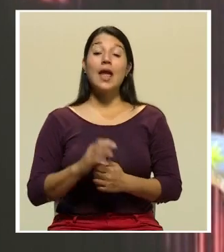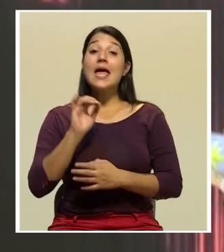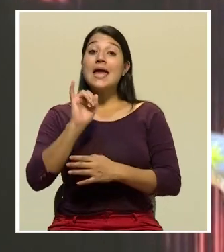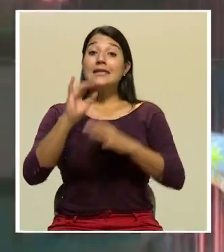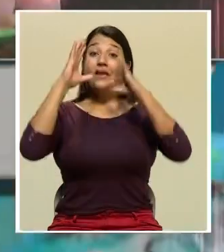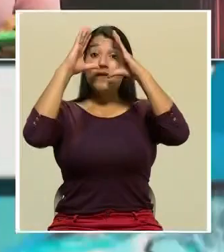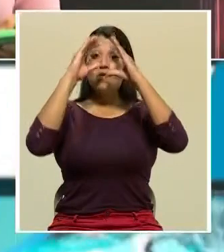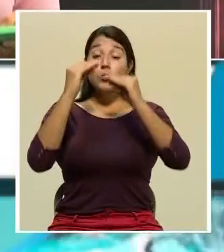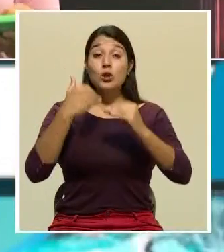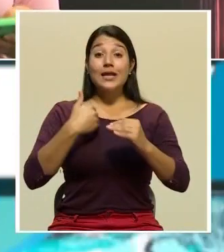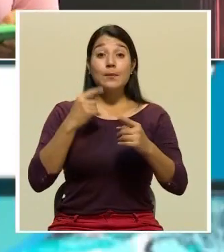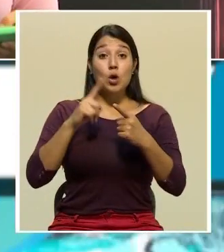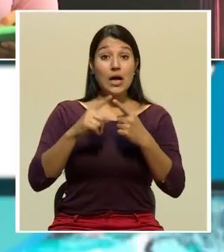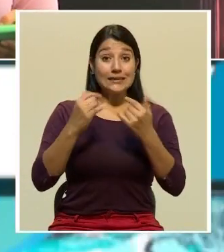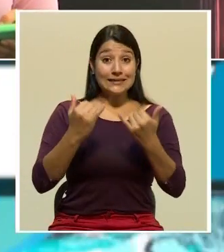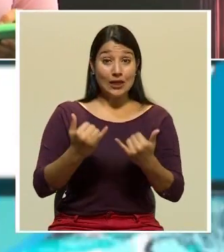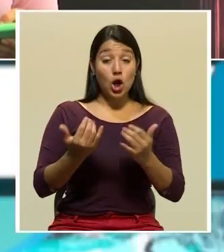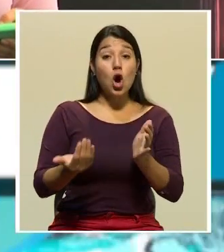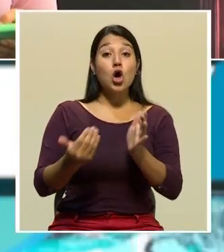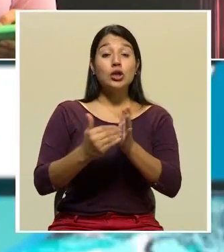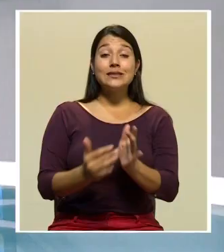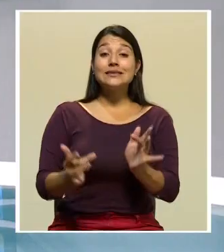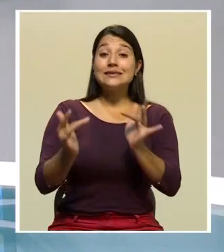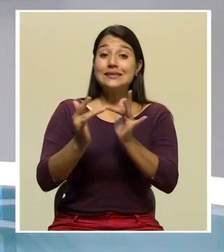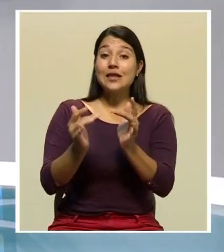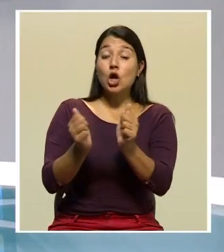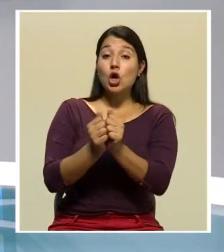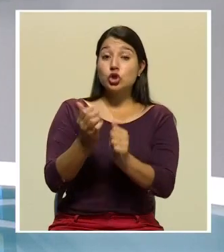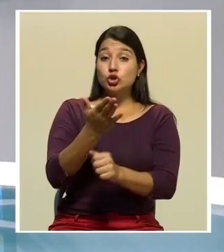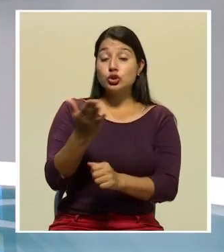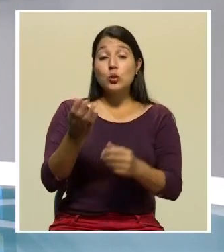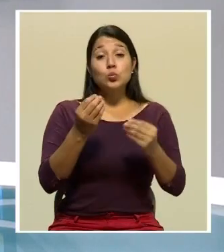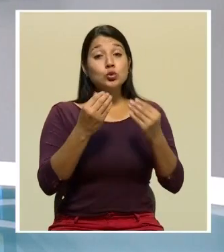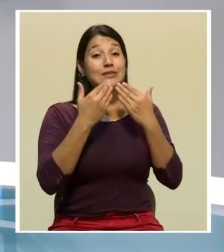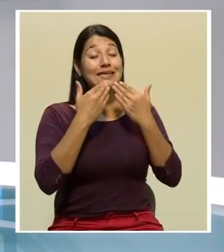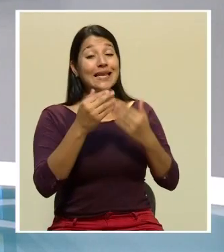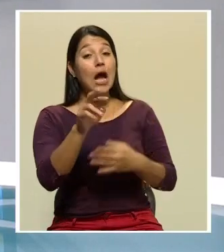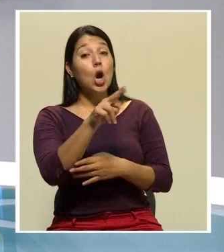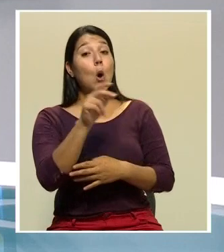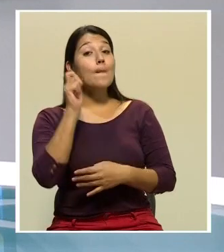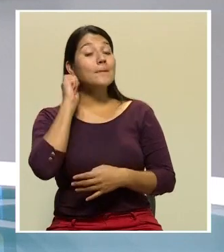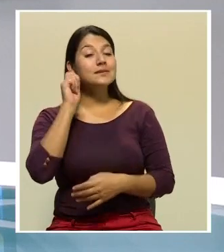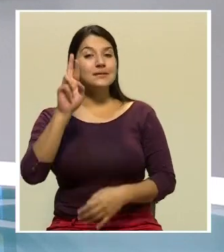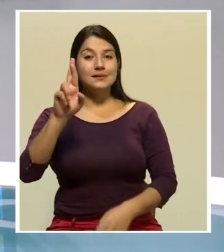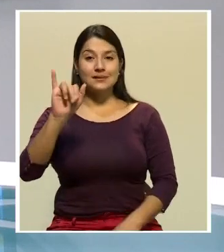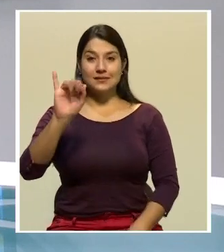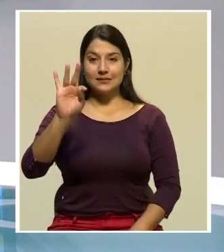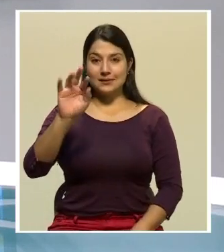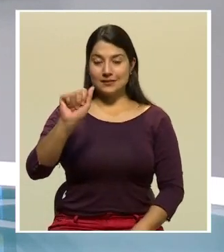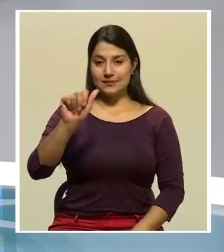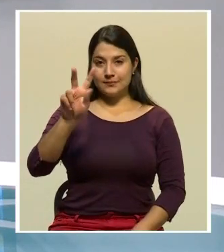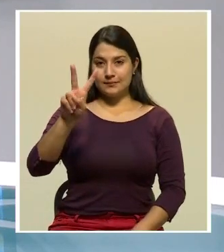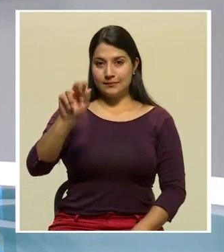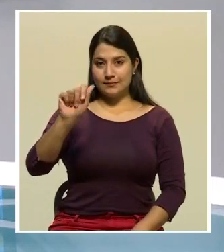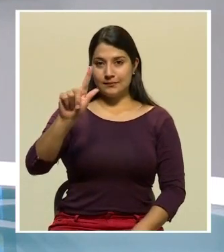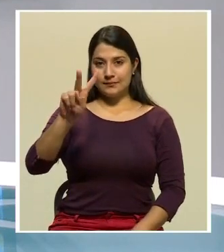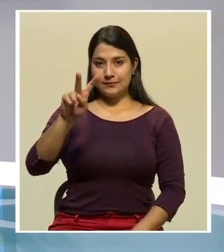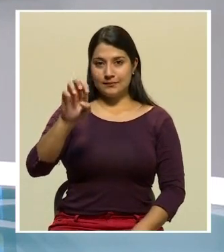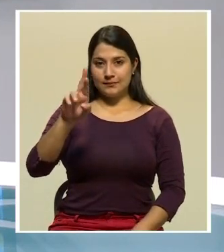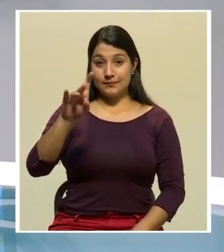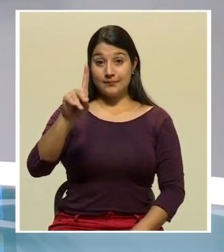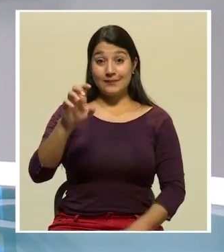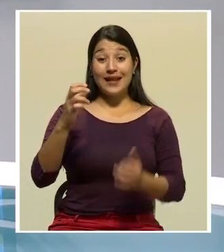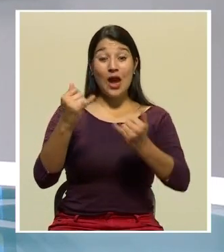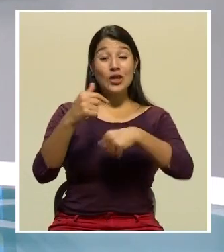información que tenemos de momento. Volvemos con ustedes al estudio. Muchas gracias a nuestra compañera Rita Valverde. 7 de la noche